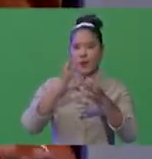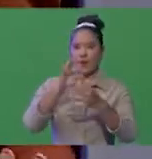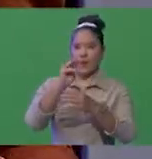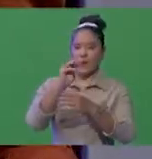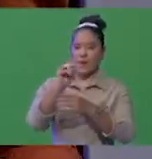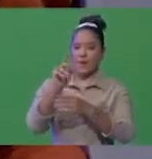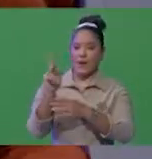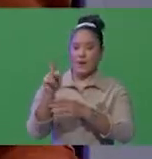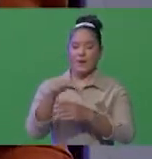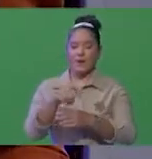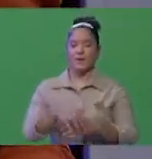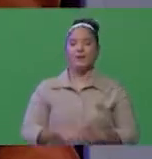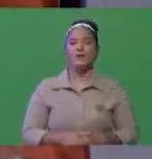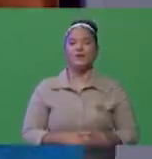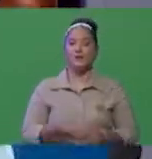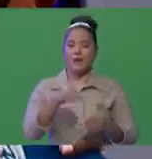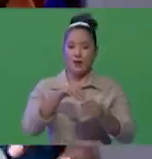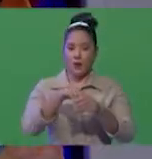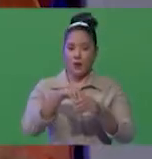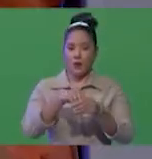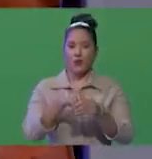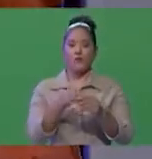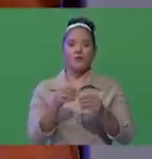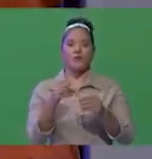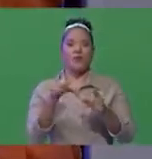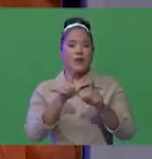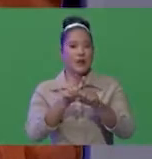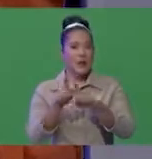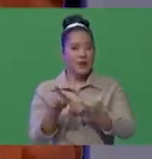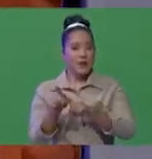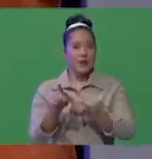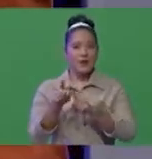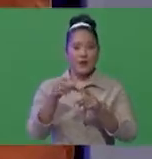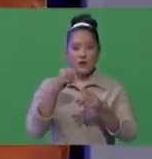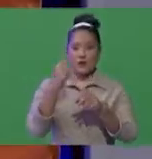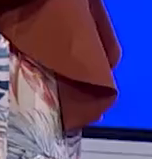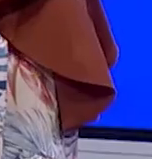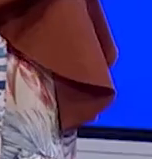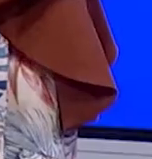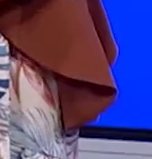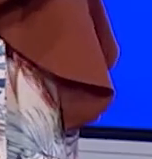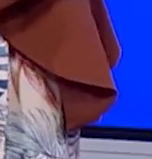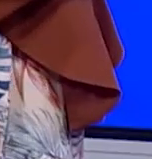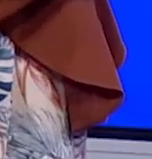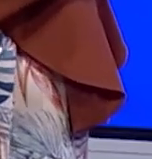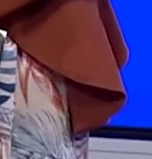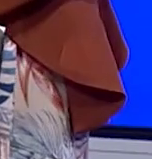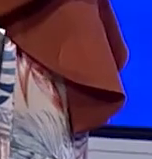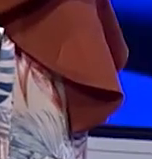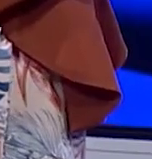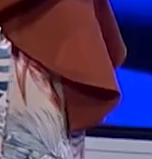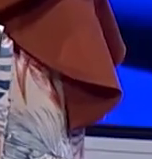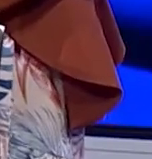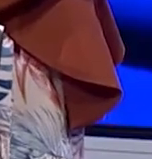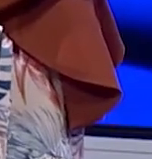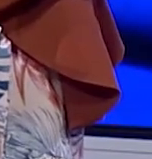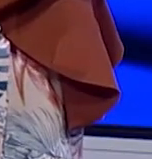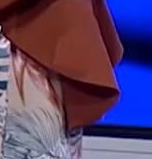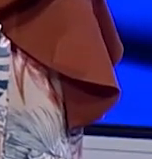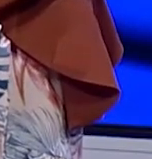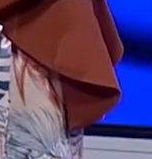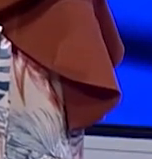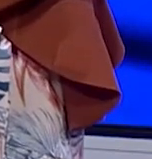ustedes me explicaban que no solamente se circunscribe al Ministerio de Administración Pública. Claramente, no solamente. Tenemos el